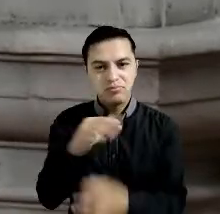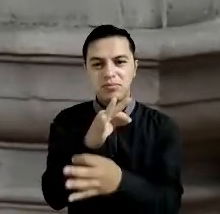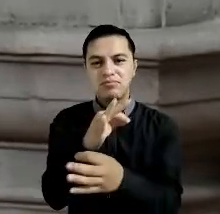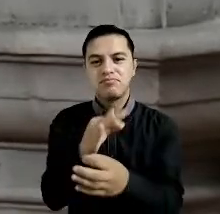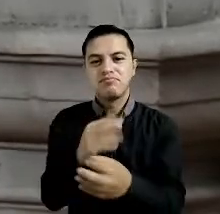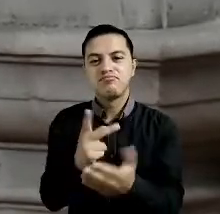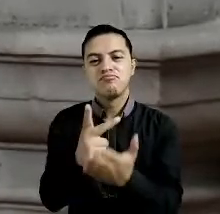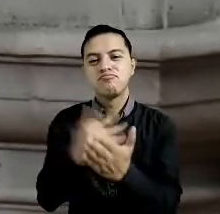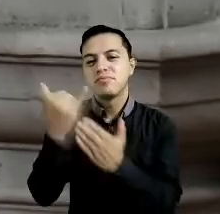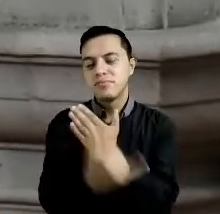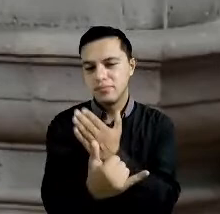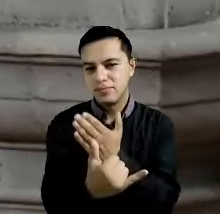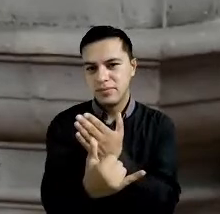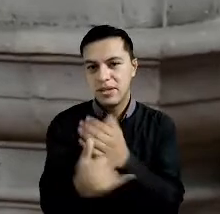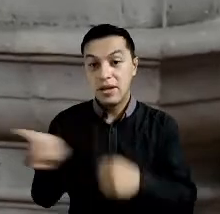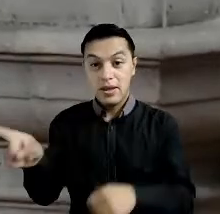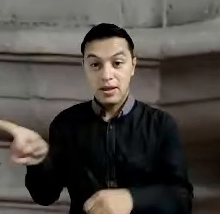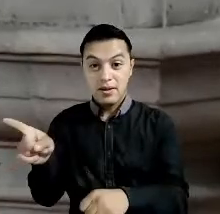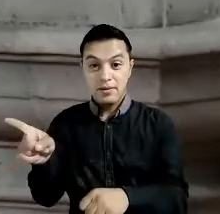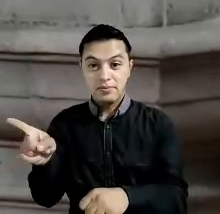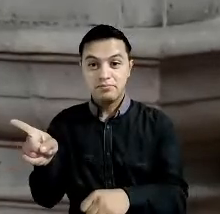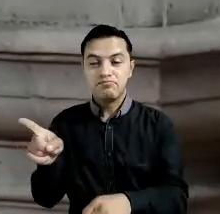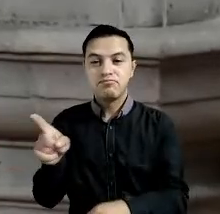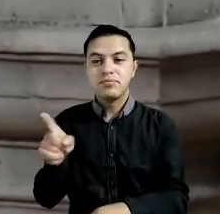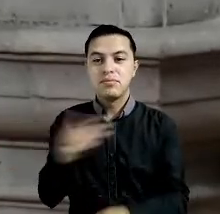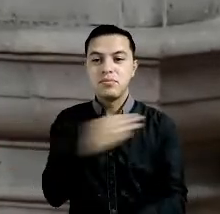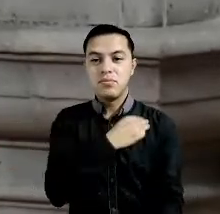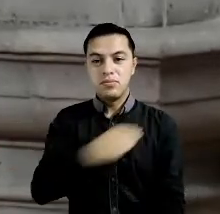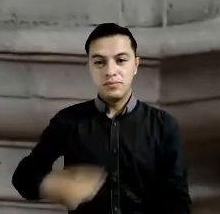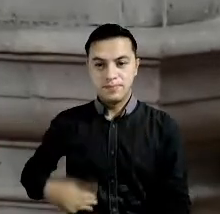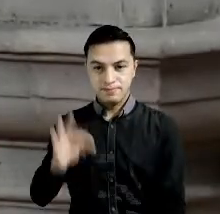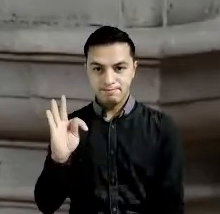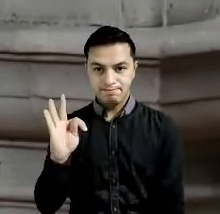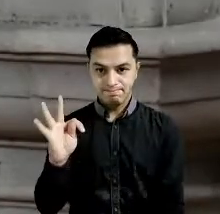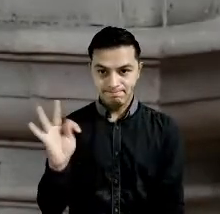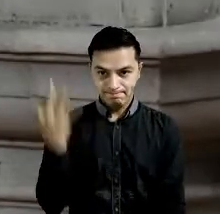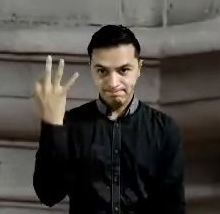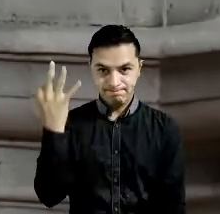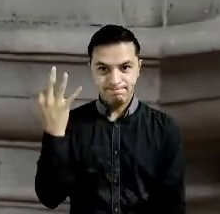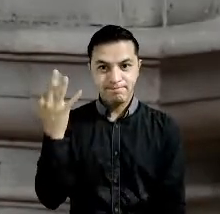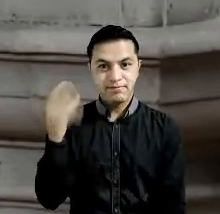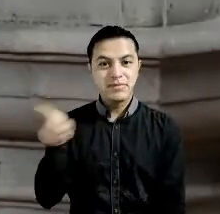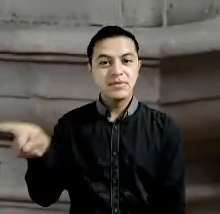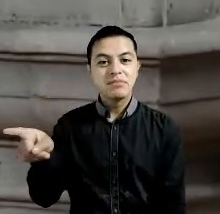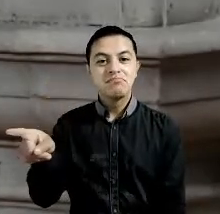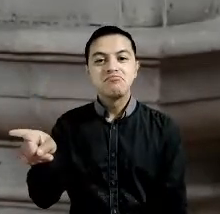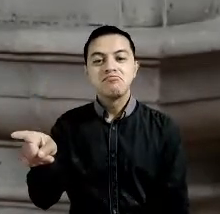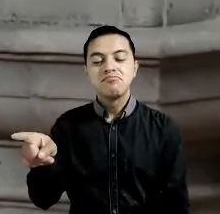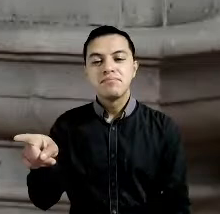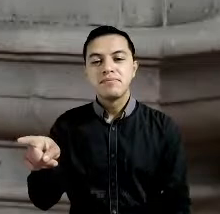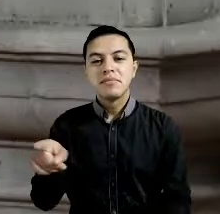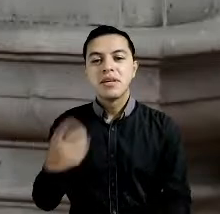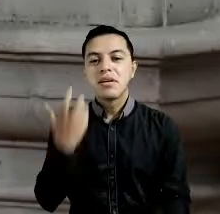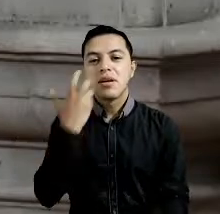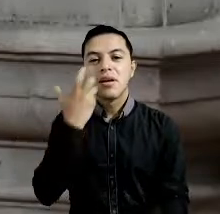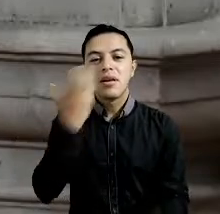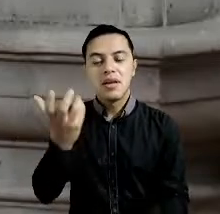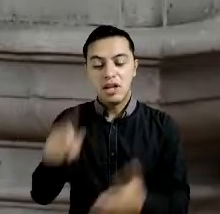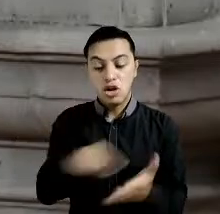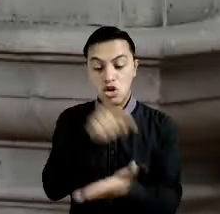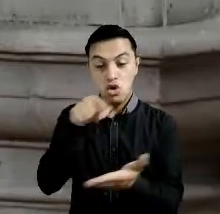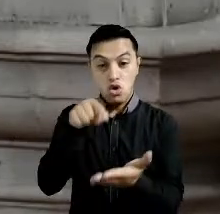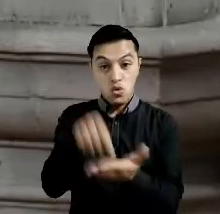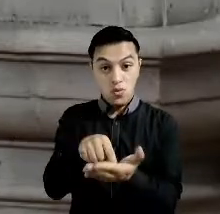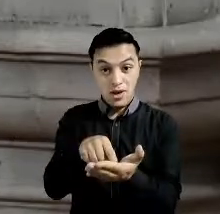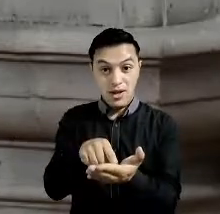al Honorable Ayuntamiento de Tlalnepantla de Baz, Estado de México, a desincorporar del patrimonio municipal el inmueble Lote 2, ubicado